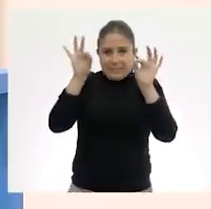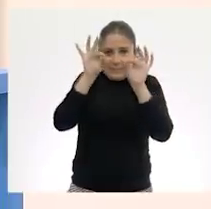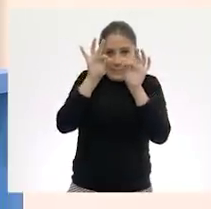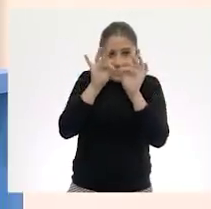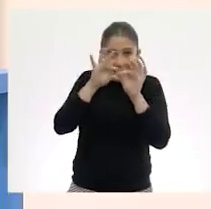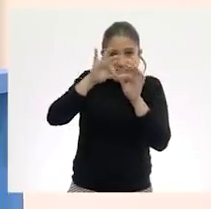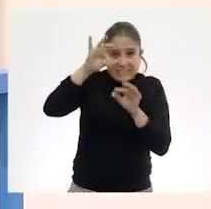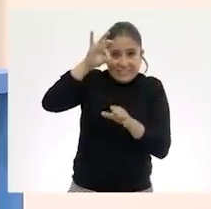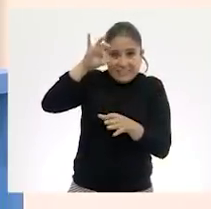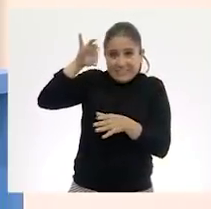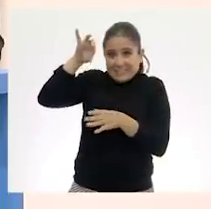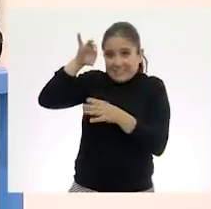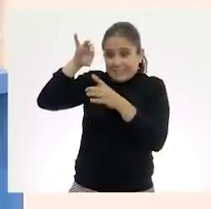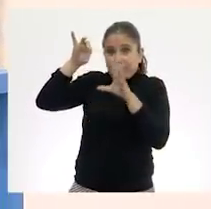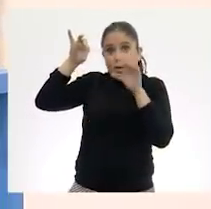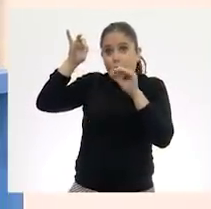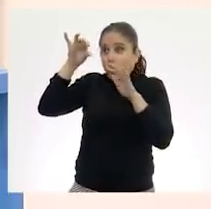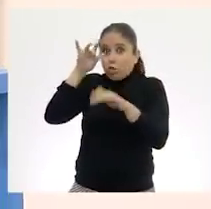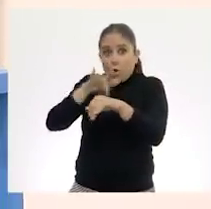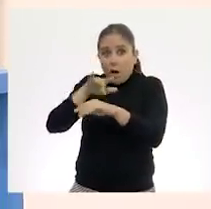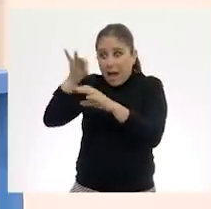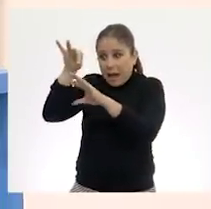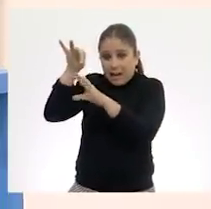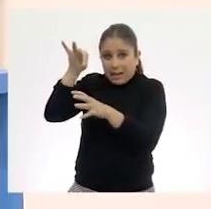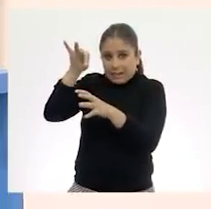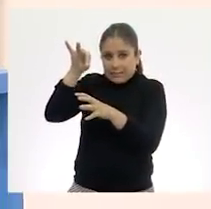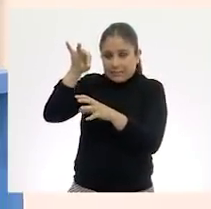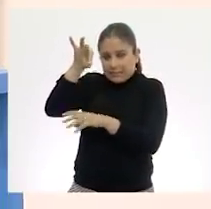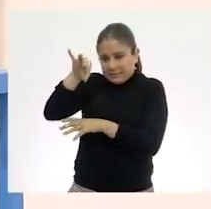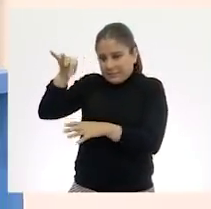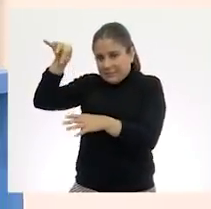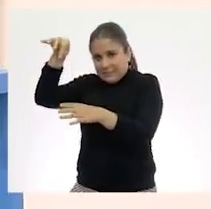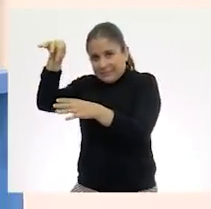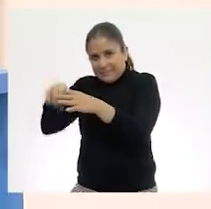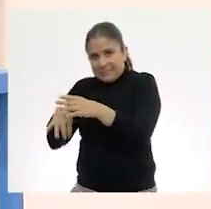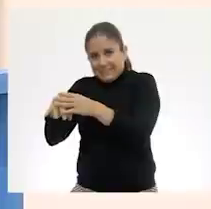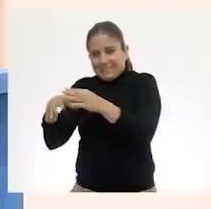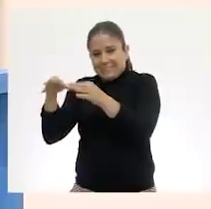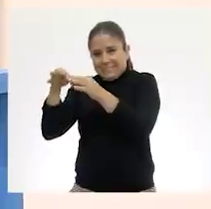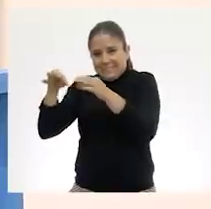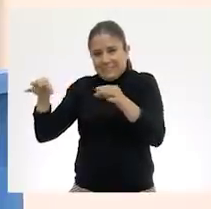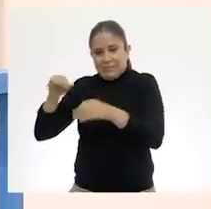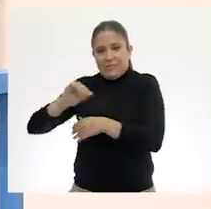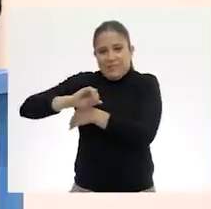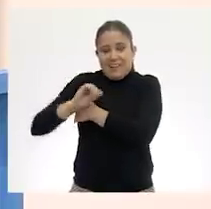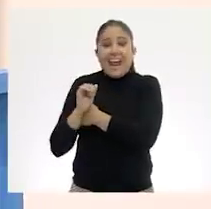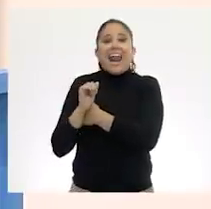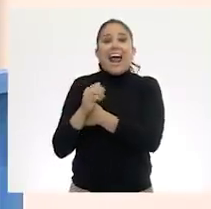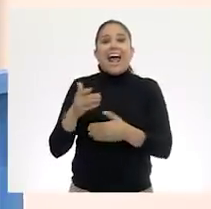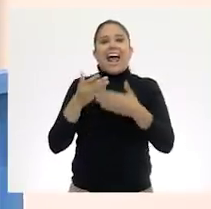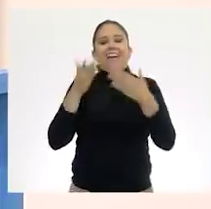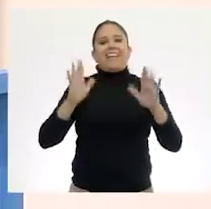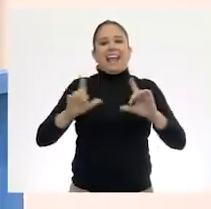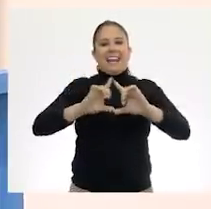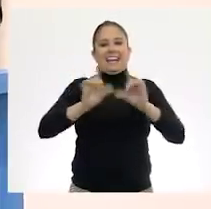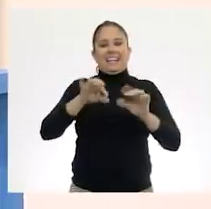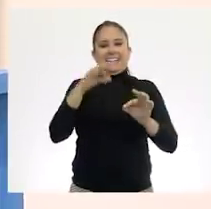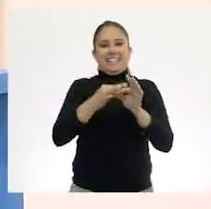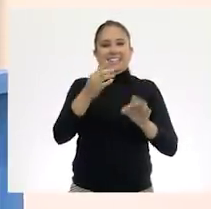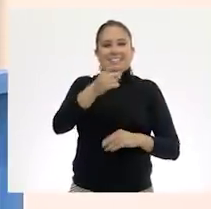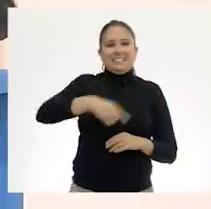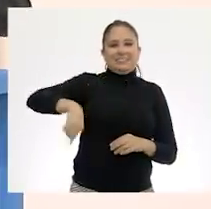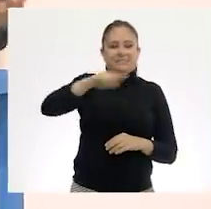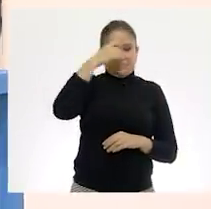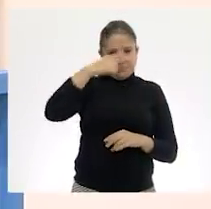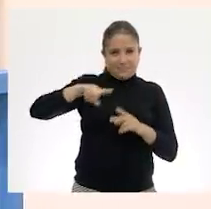y con cuidado de no tocar la parte externa del mismo. Ahora lo voy a guardar en esta bolsita y ahora sí, estamos listas y listos